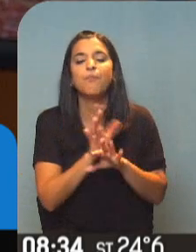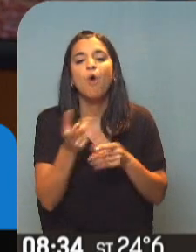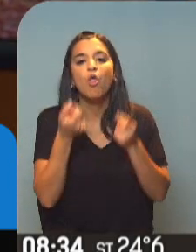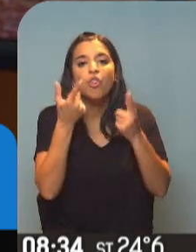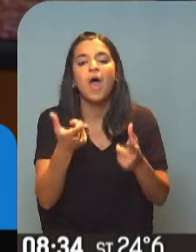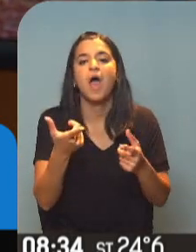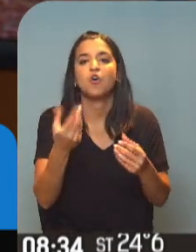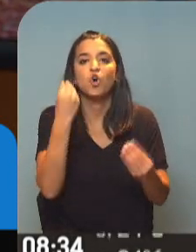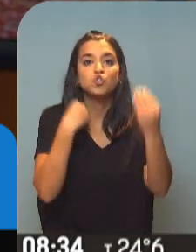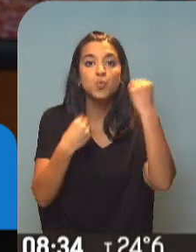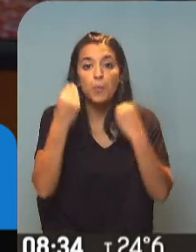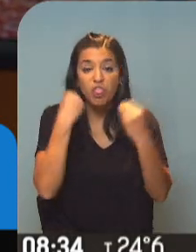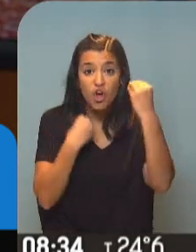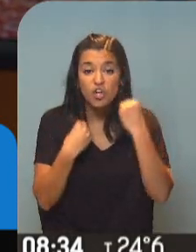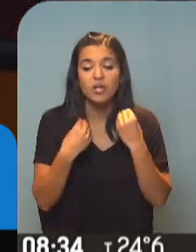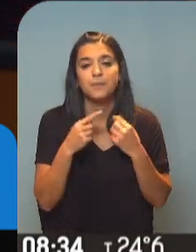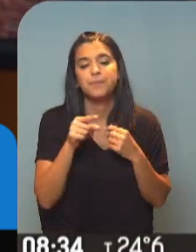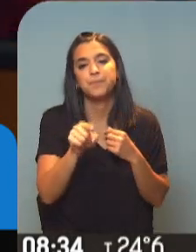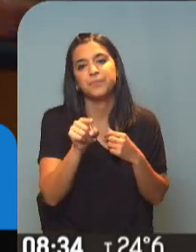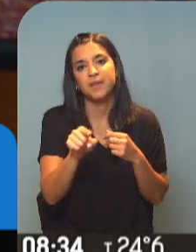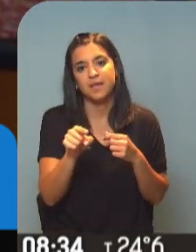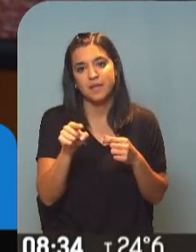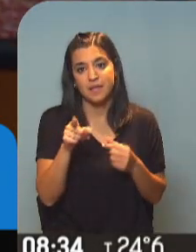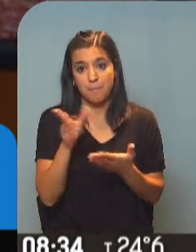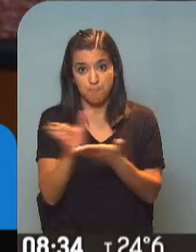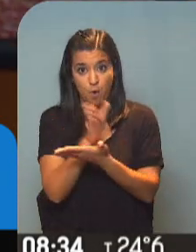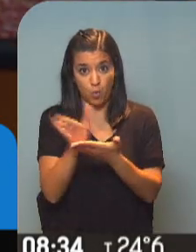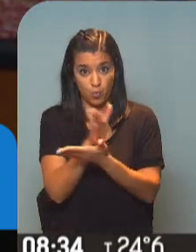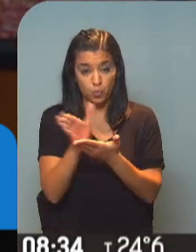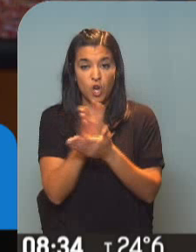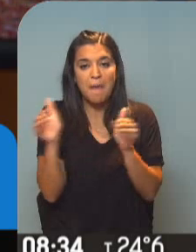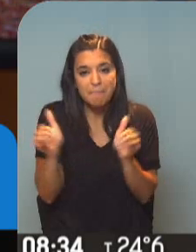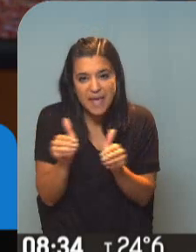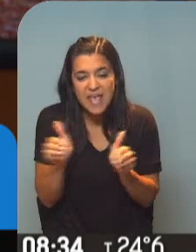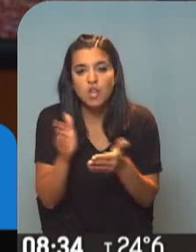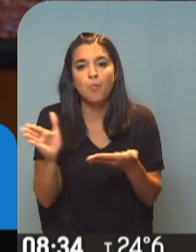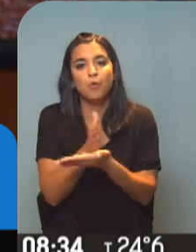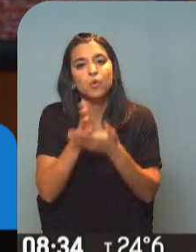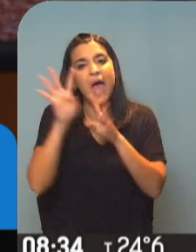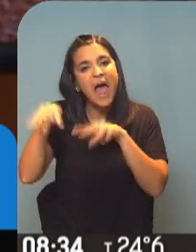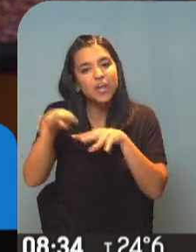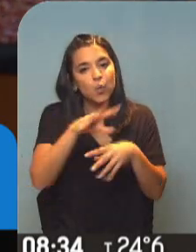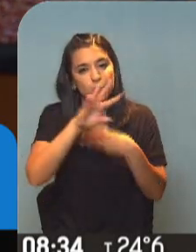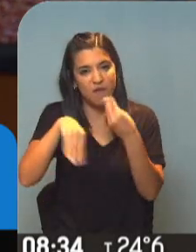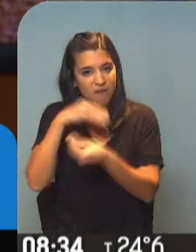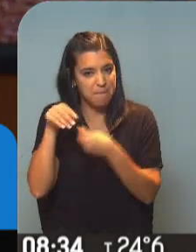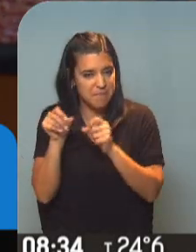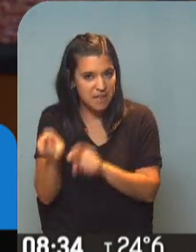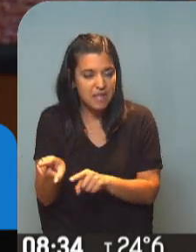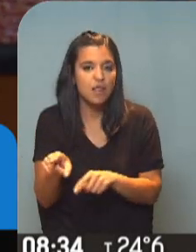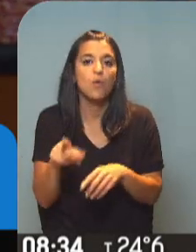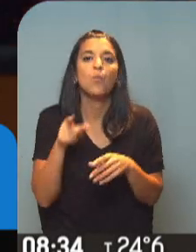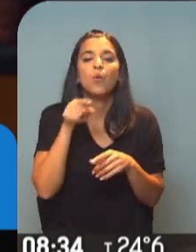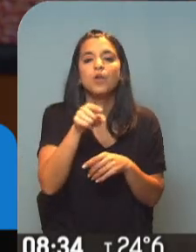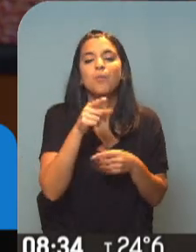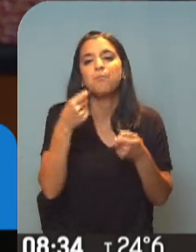consumidores de parte de productores de esa naturaleza de productores pequeños productos de la agricultura familiar productos agroecológicos